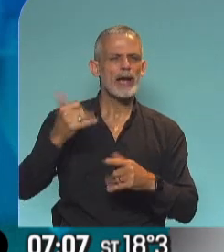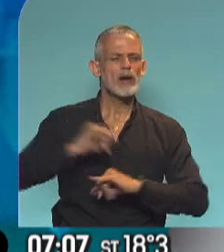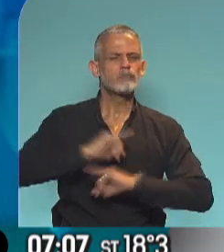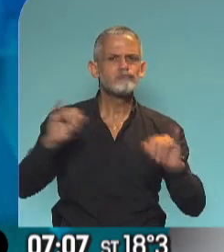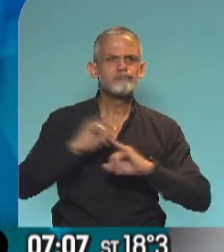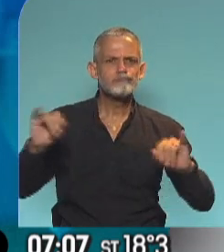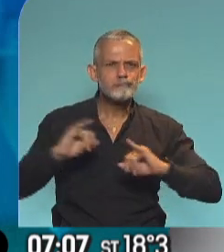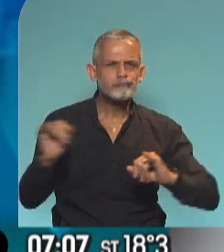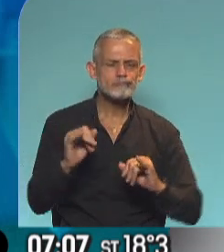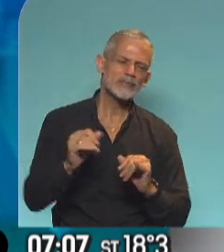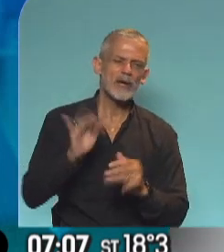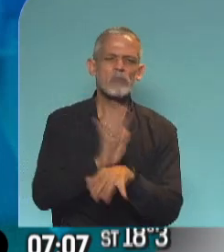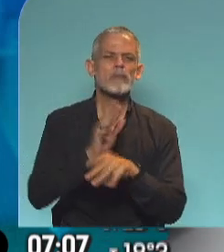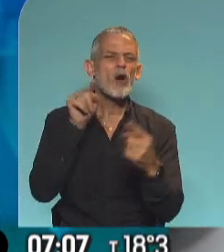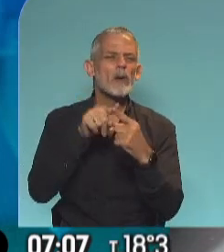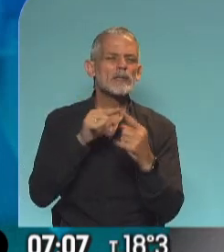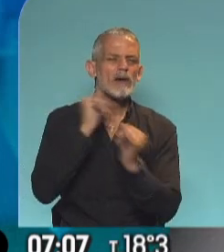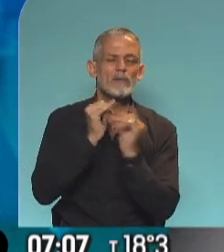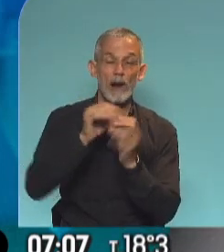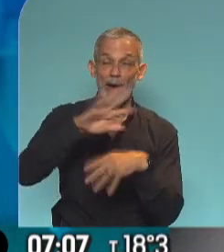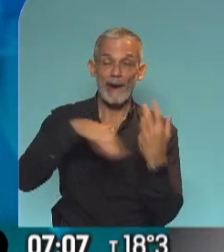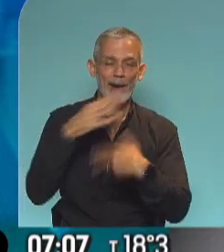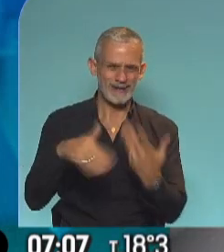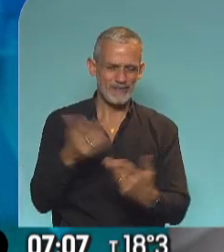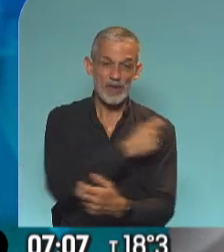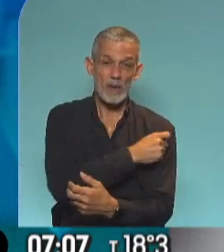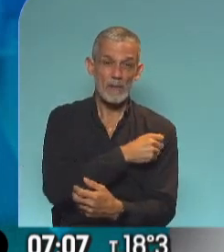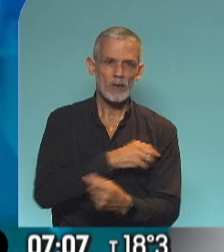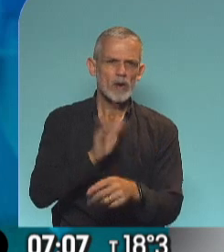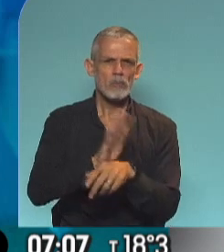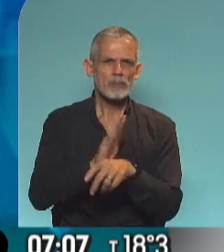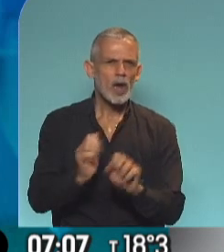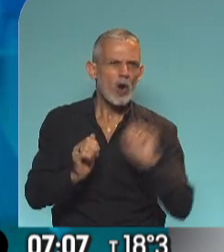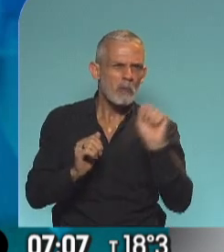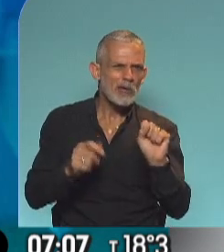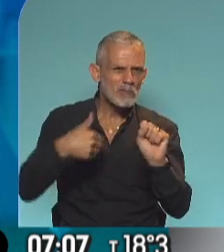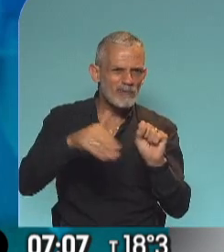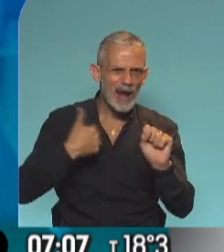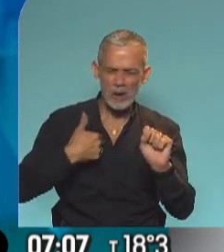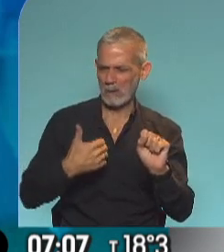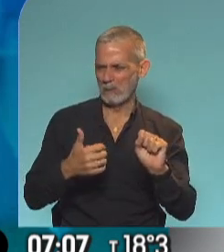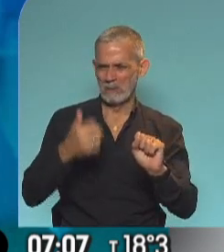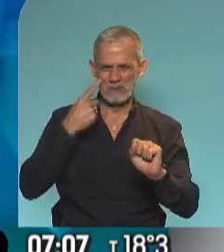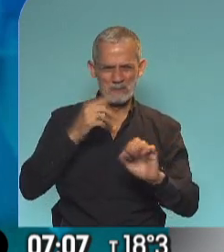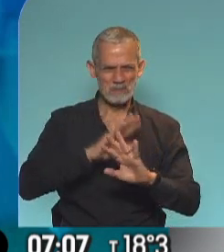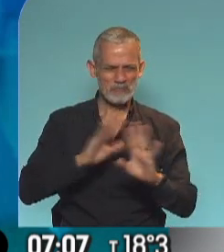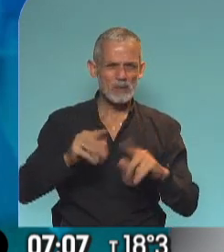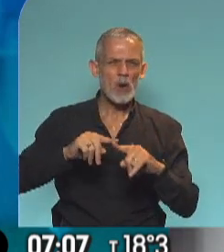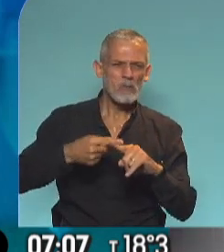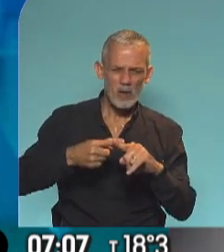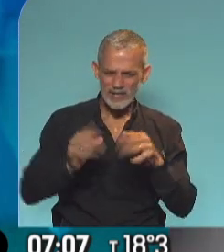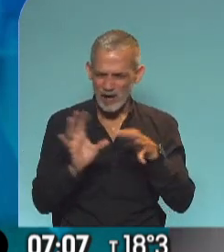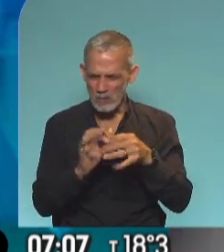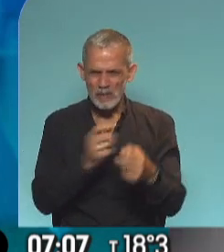de desinformación. La vacuna no es un paso al comunismo, ni mucho menos. No tiene efecto político,